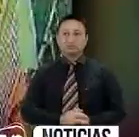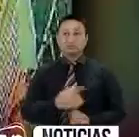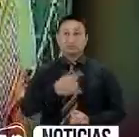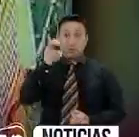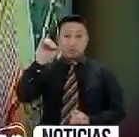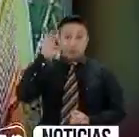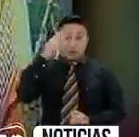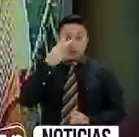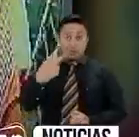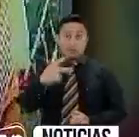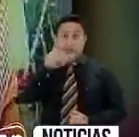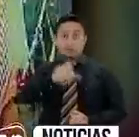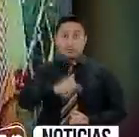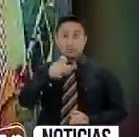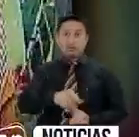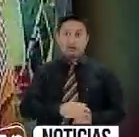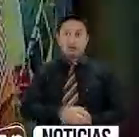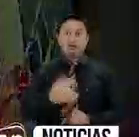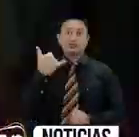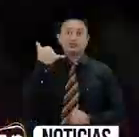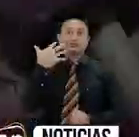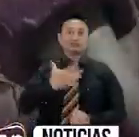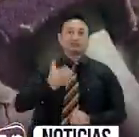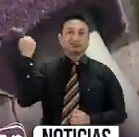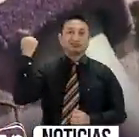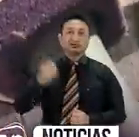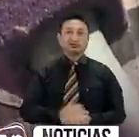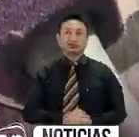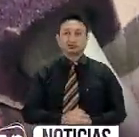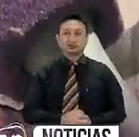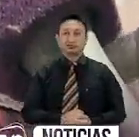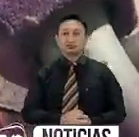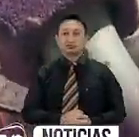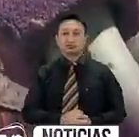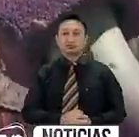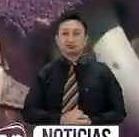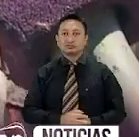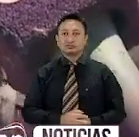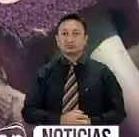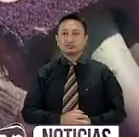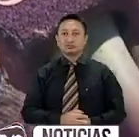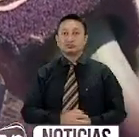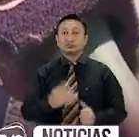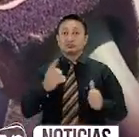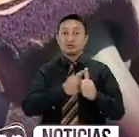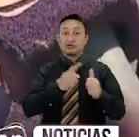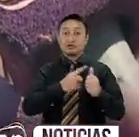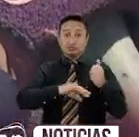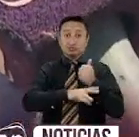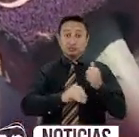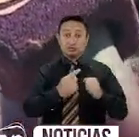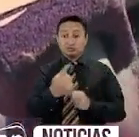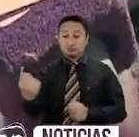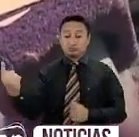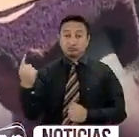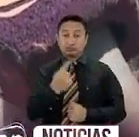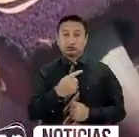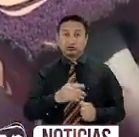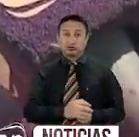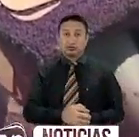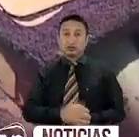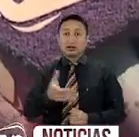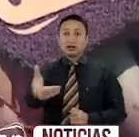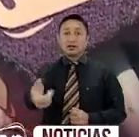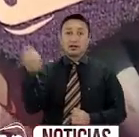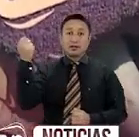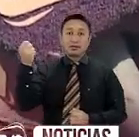observa cómo los sujetos se llevan su celular. Eso en primera instancia, y la segunda vez que regresa, pues simple y sencillamente pues estira la mano y se